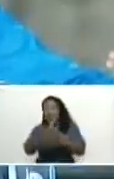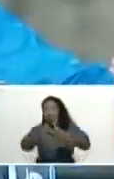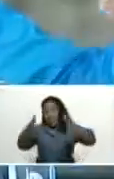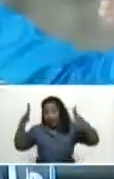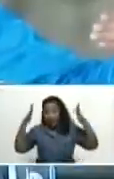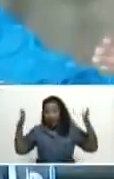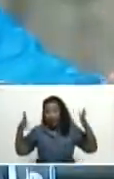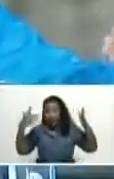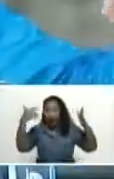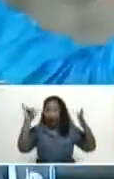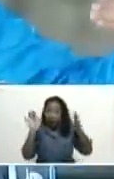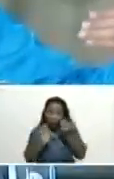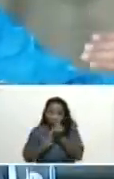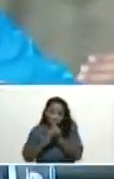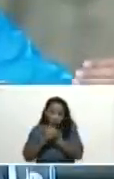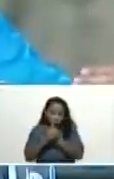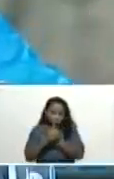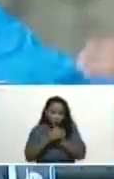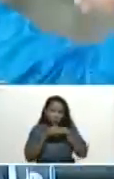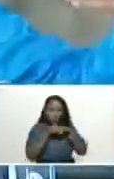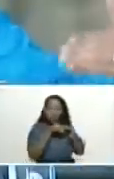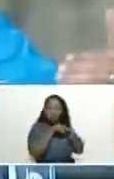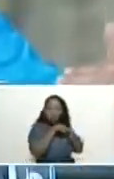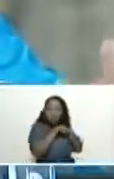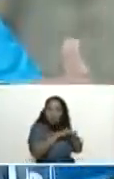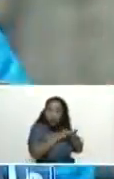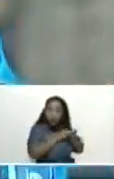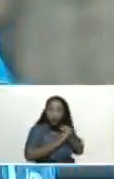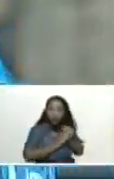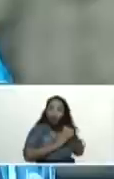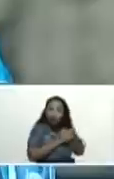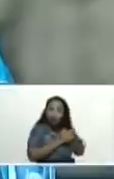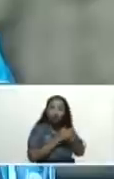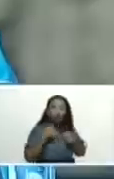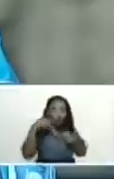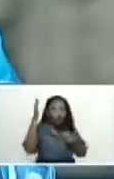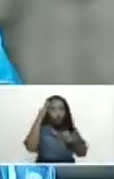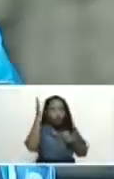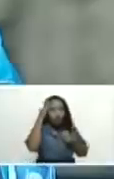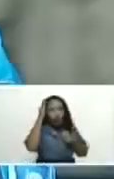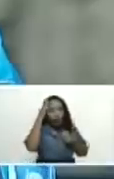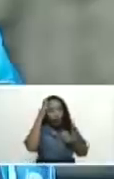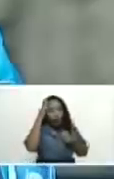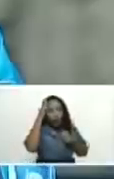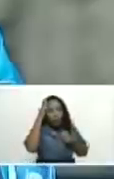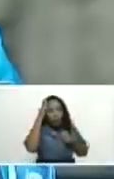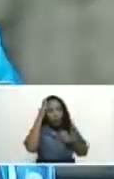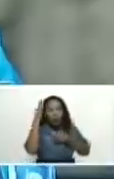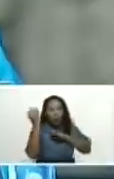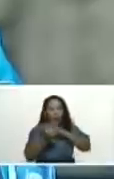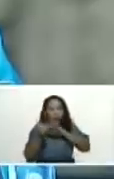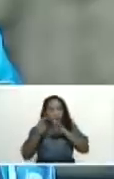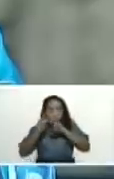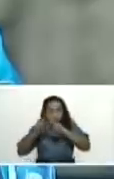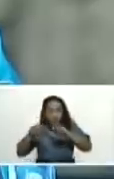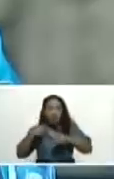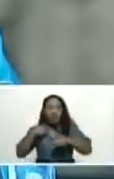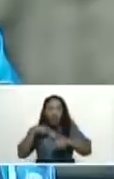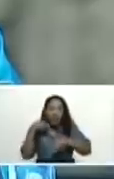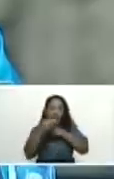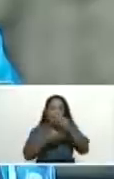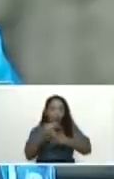la gruesa la tiene escondida, encaletada, la ocultaron. Y los organismos de investigaciones me tienen que